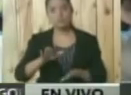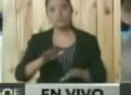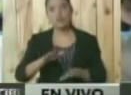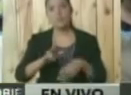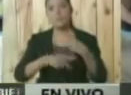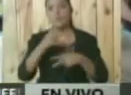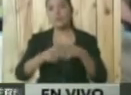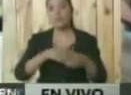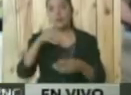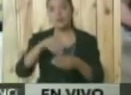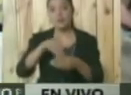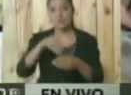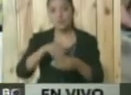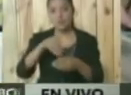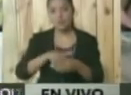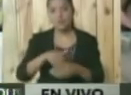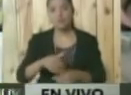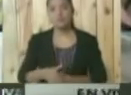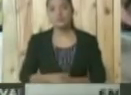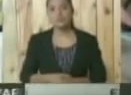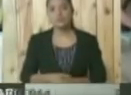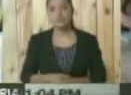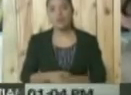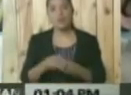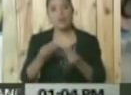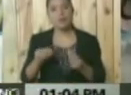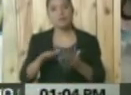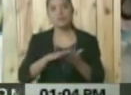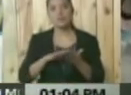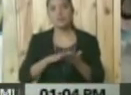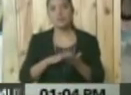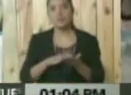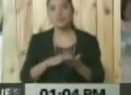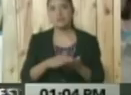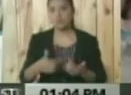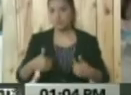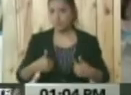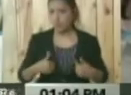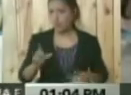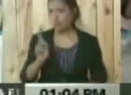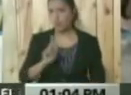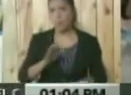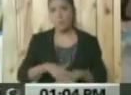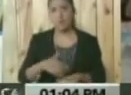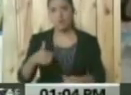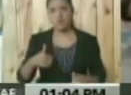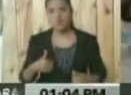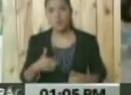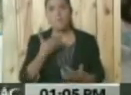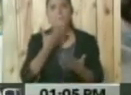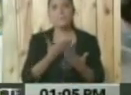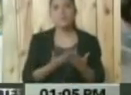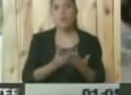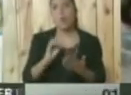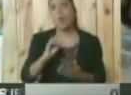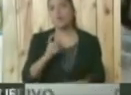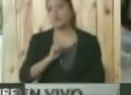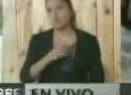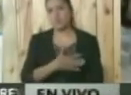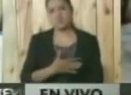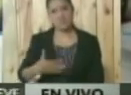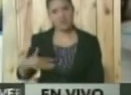firmas hasta tanto se subsane la situación. Ya no me corresponde a mí, porque yo no soy ningún solicitante ni tengo ningún deseo de